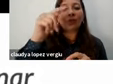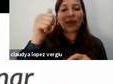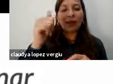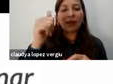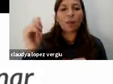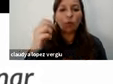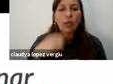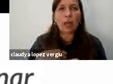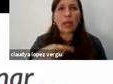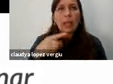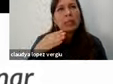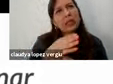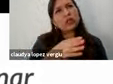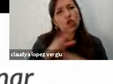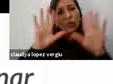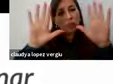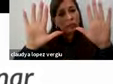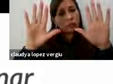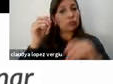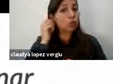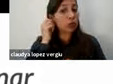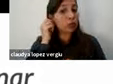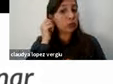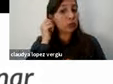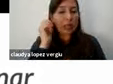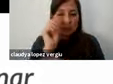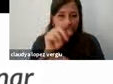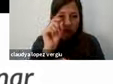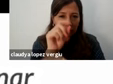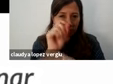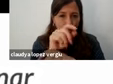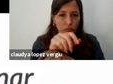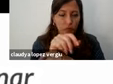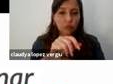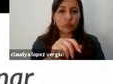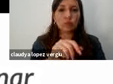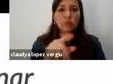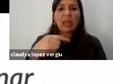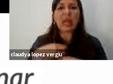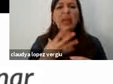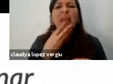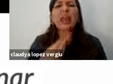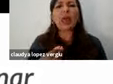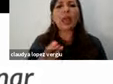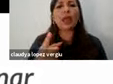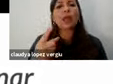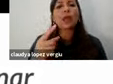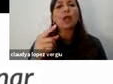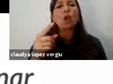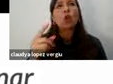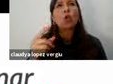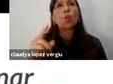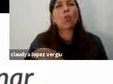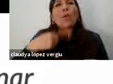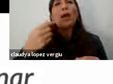con 10 mujeres, capacitando a 10 mujeres a pedido de ellas, porque querían ver una manera